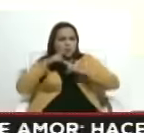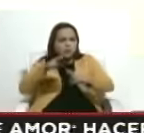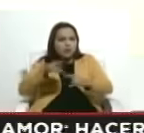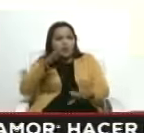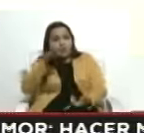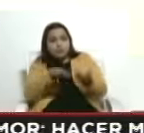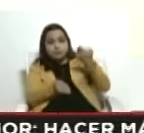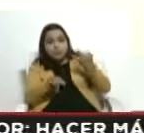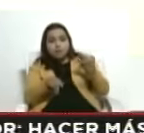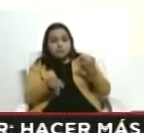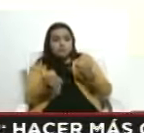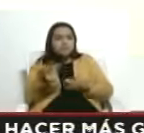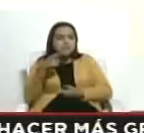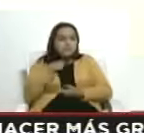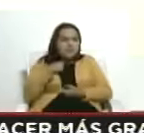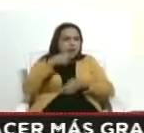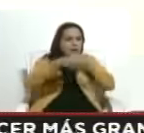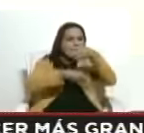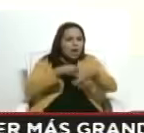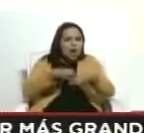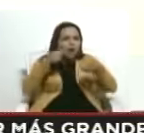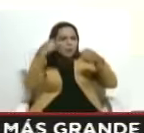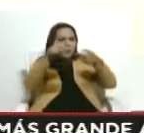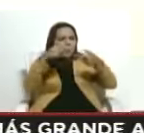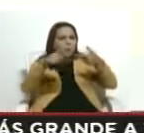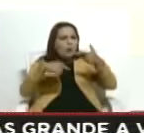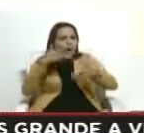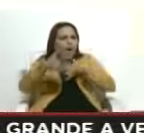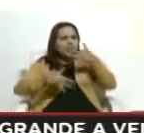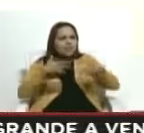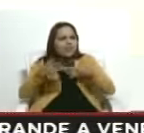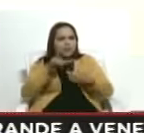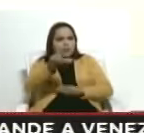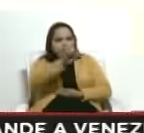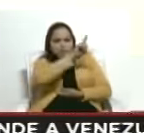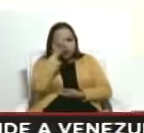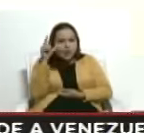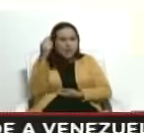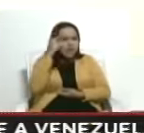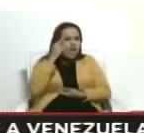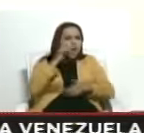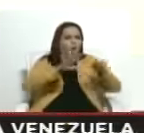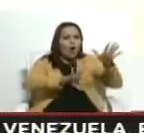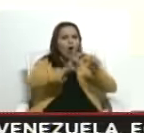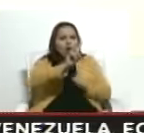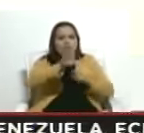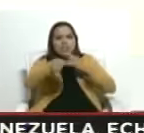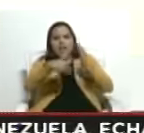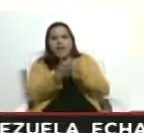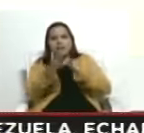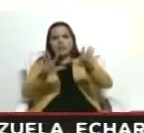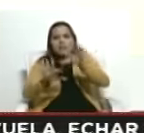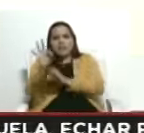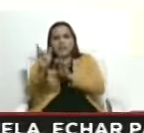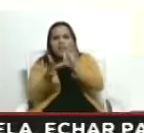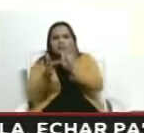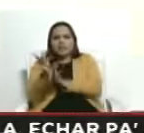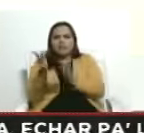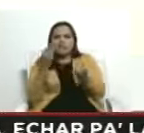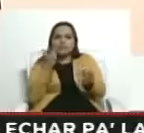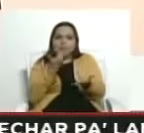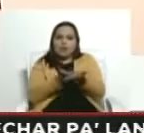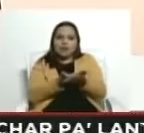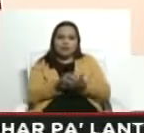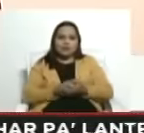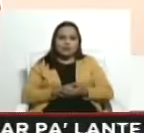saber si podría ampliar un poco cuál será la agenda del partido para los días 11, 12 y 13 de abril. Muchísimas gracias.